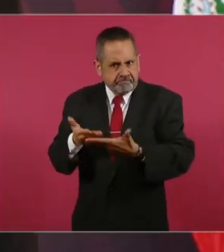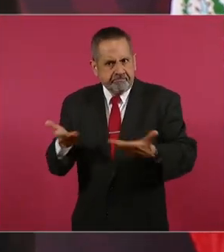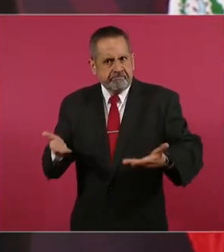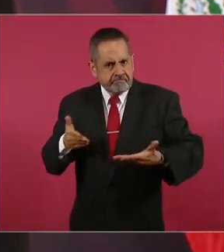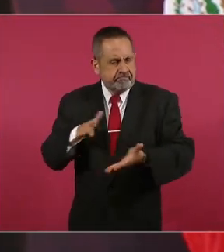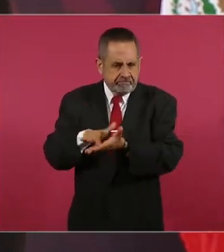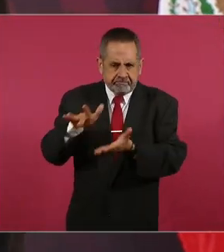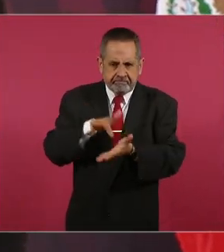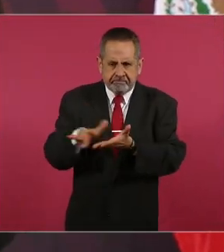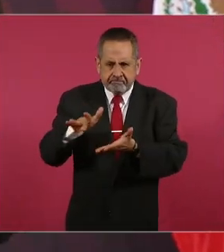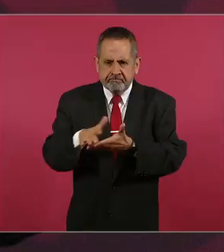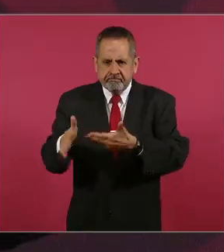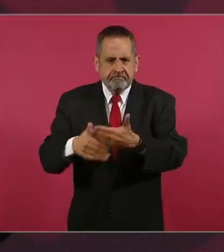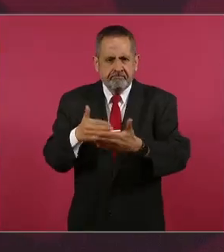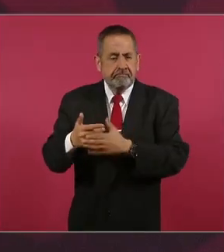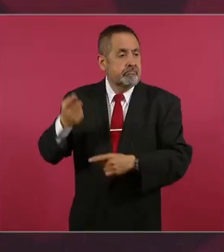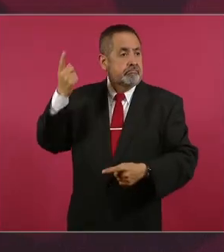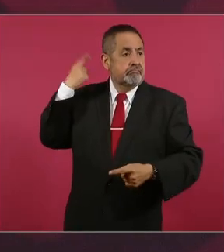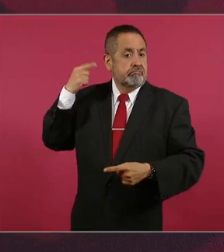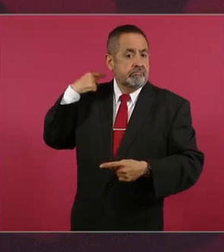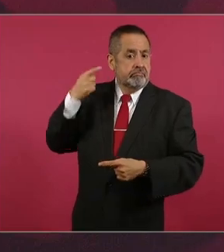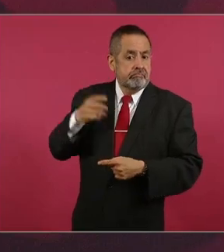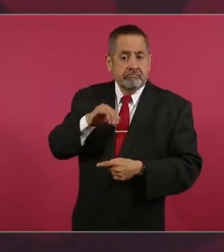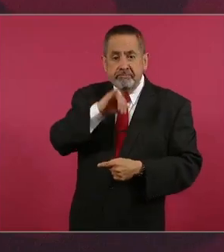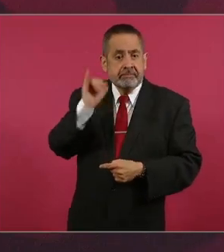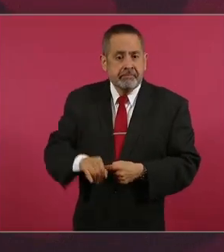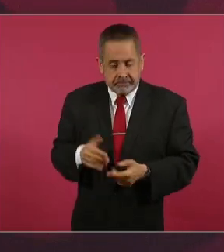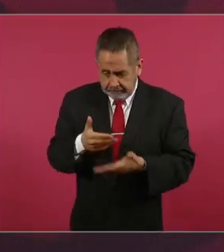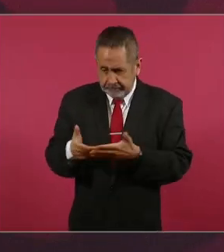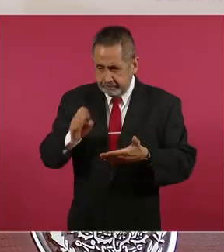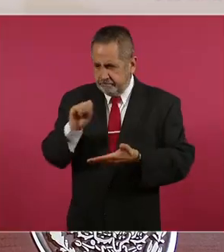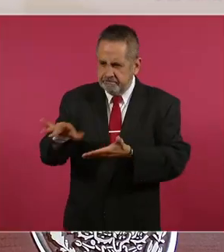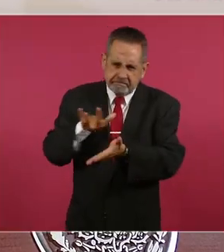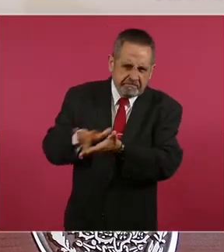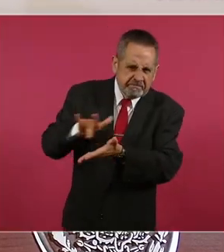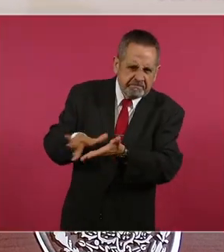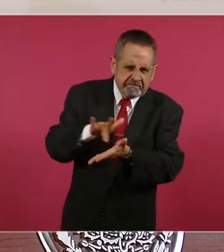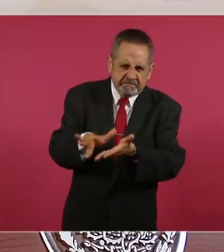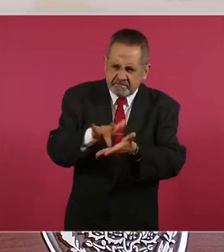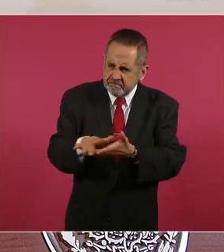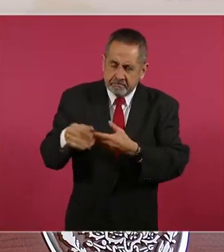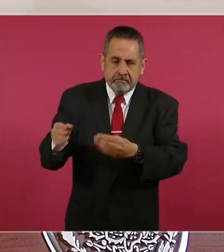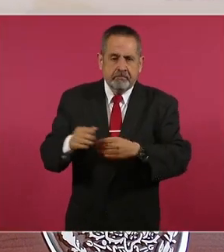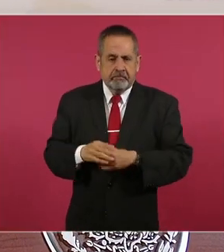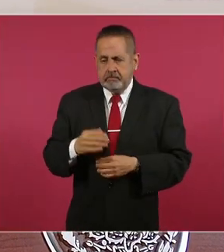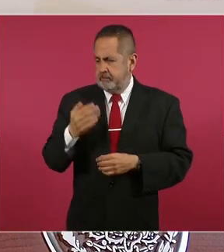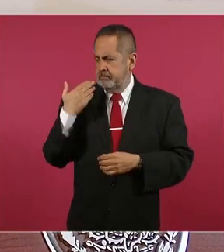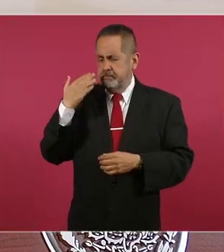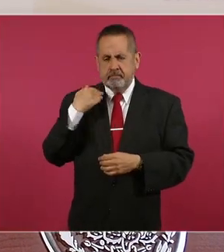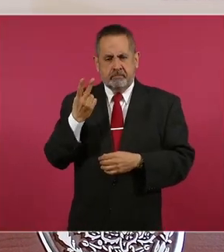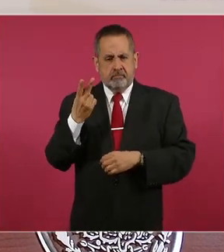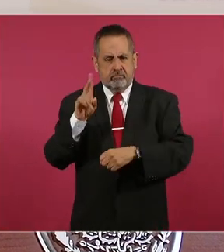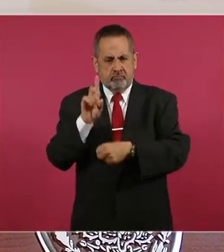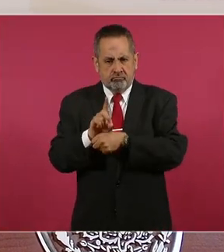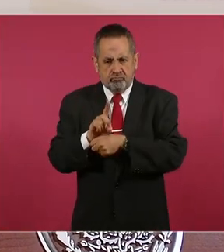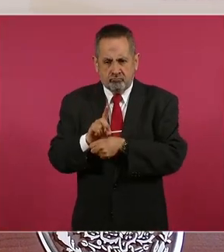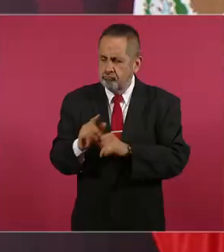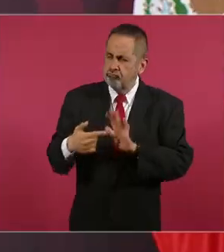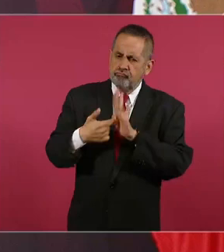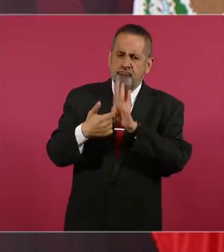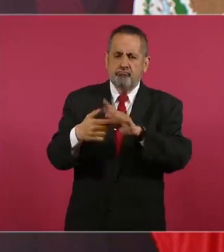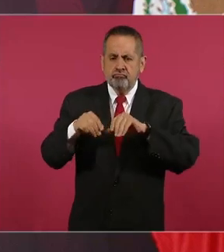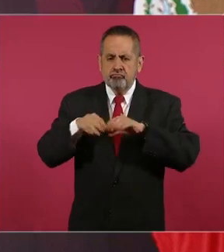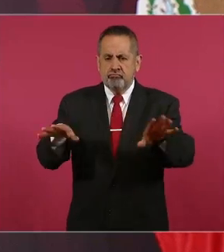sí, como nunca. Hace como dos días dimos a conocer que